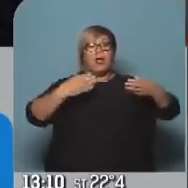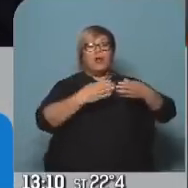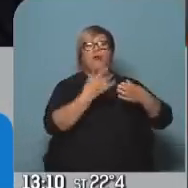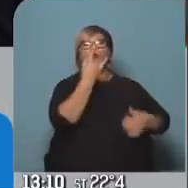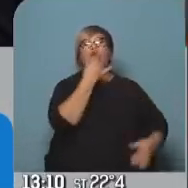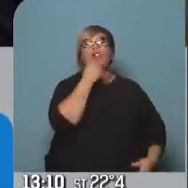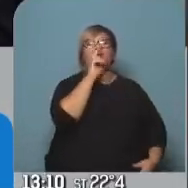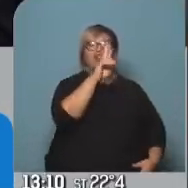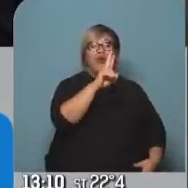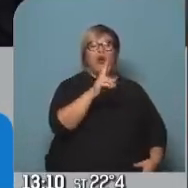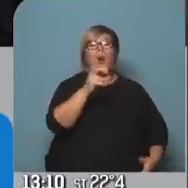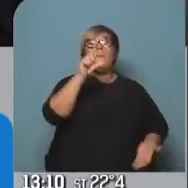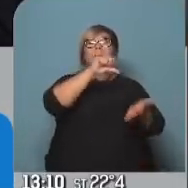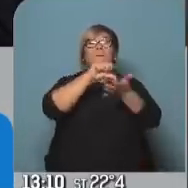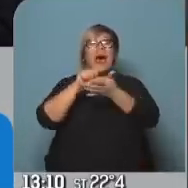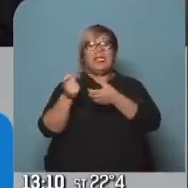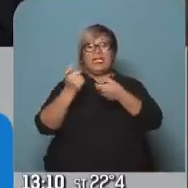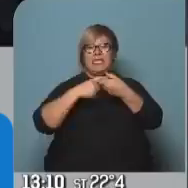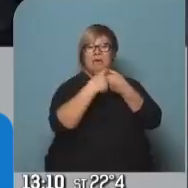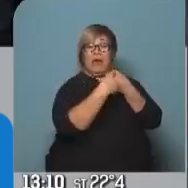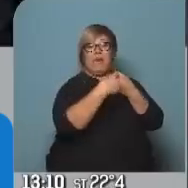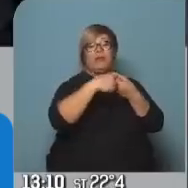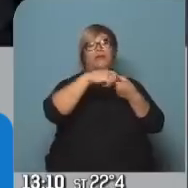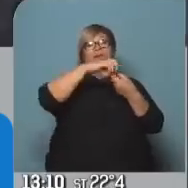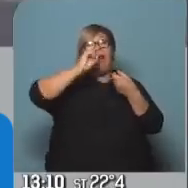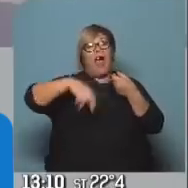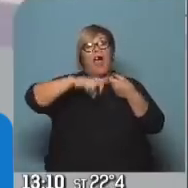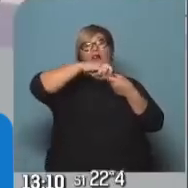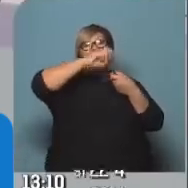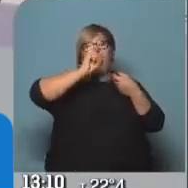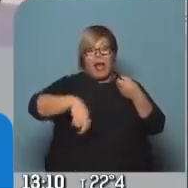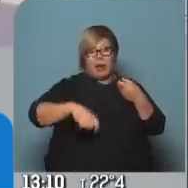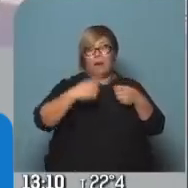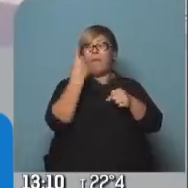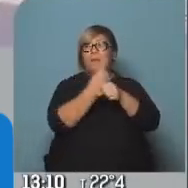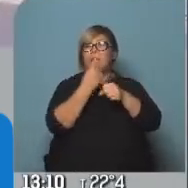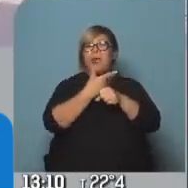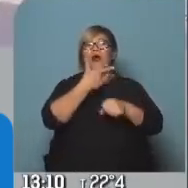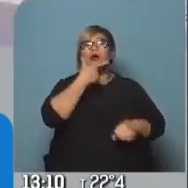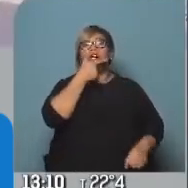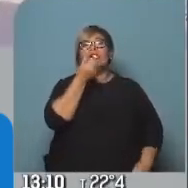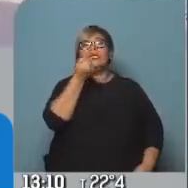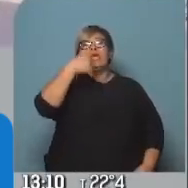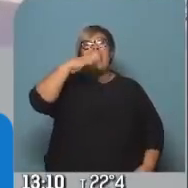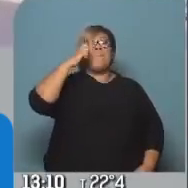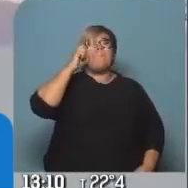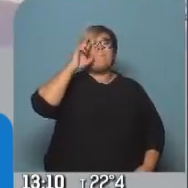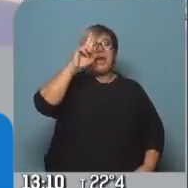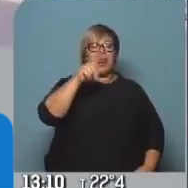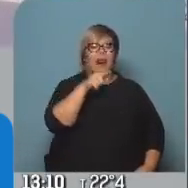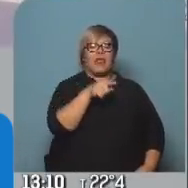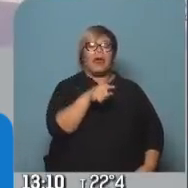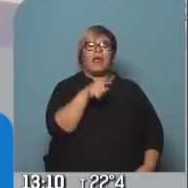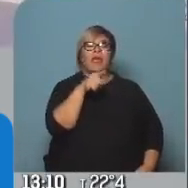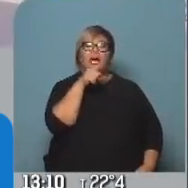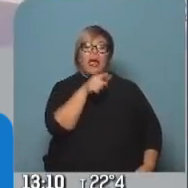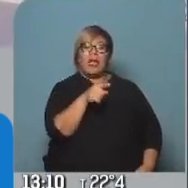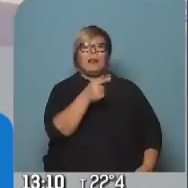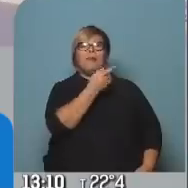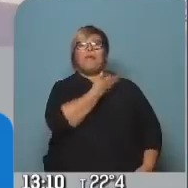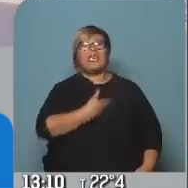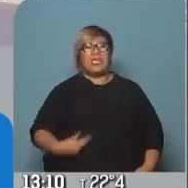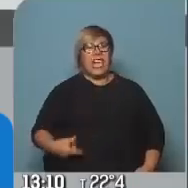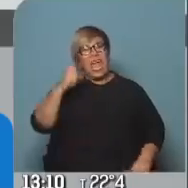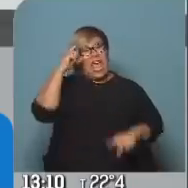criticando por un lado efectivamente mucho a Ernesto Samper, porque fue quien con su presidencia dilató una solución a